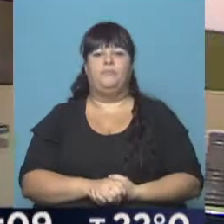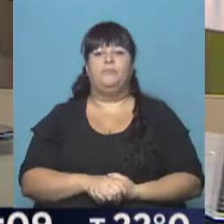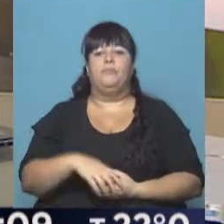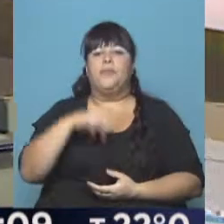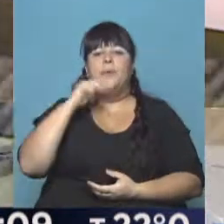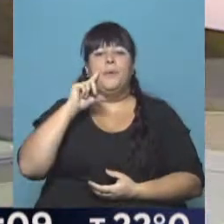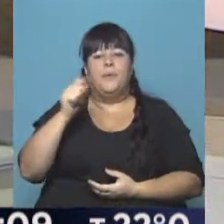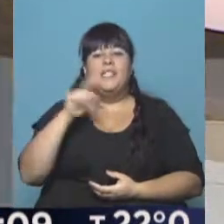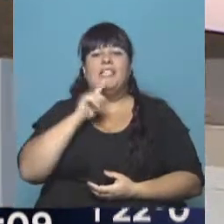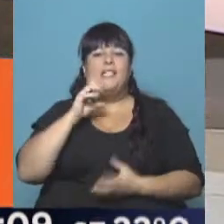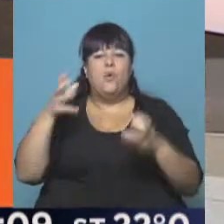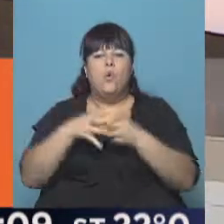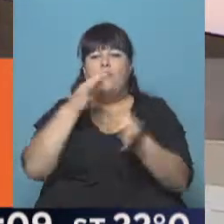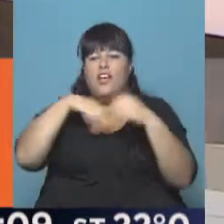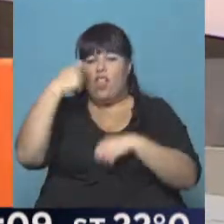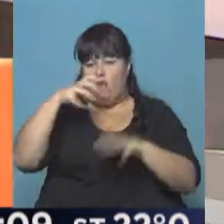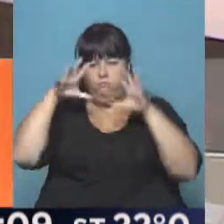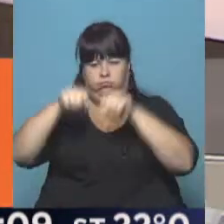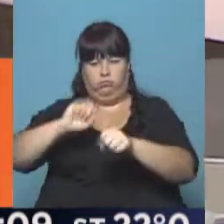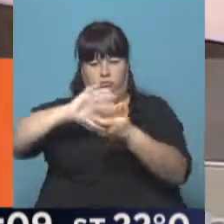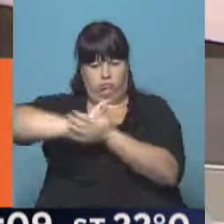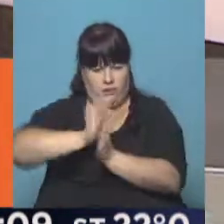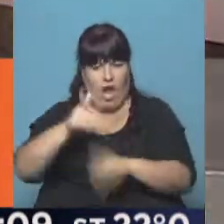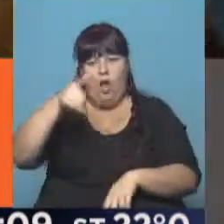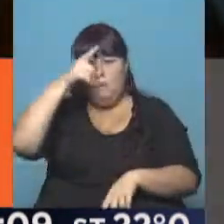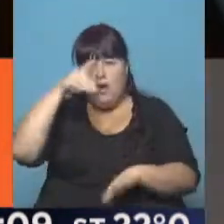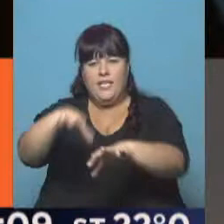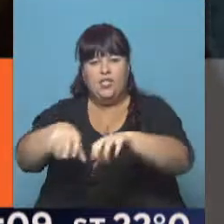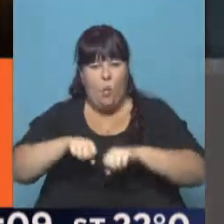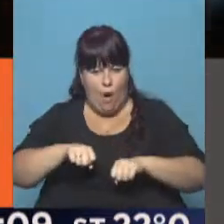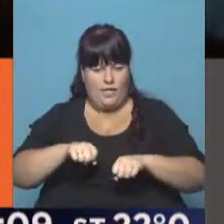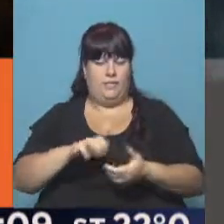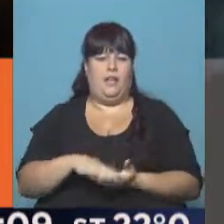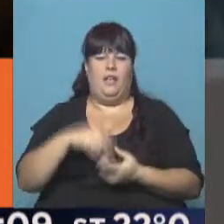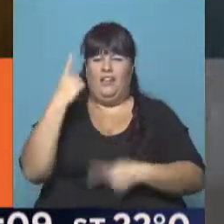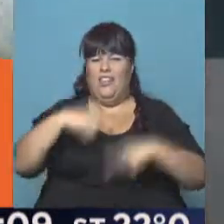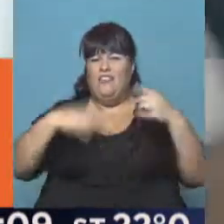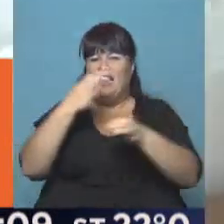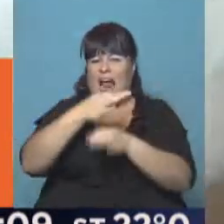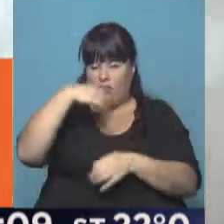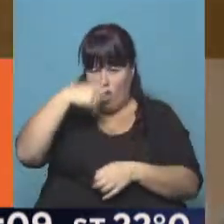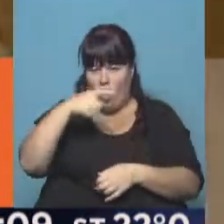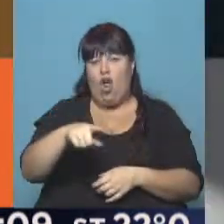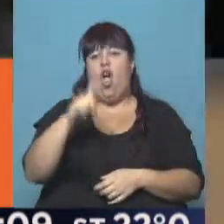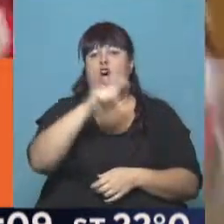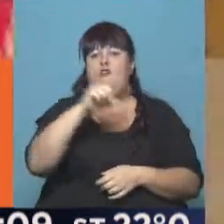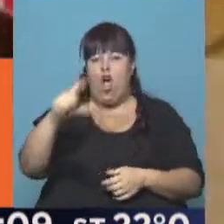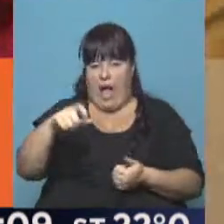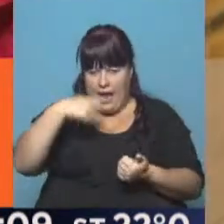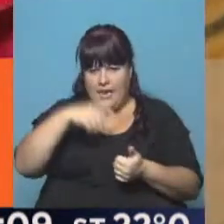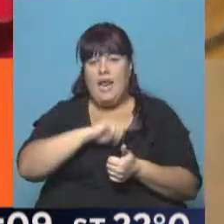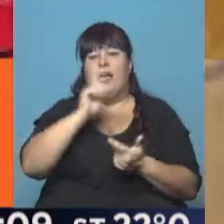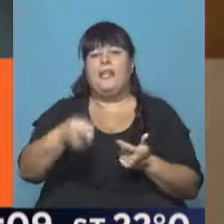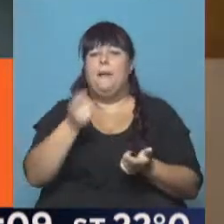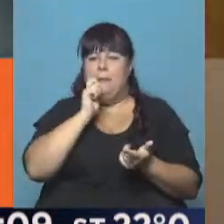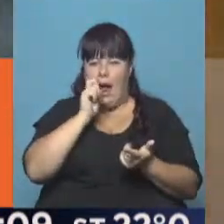Villa Itatí fue desbaratada una banda de narcotraficantes. Allí los efectivos policiales secuestraron diversos tipos de droga. Estamos hablando de cocaína, también